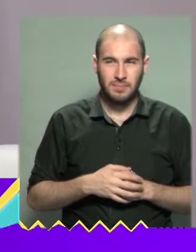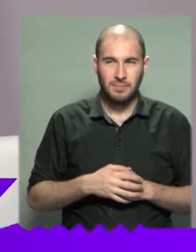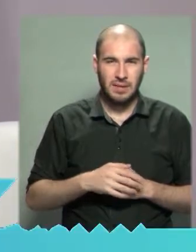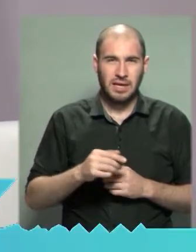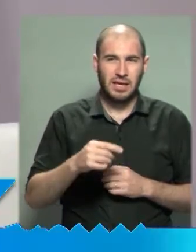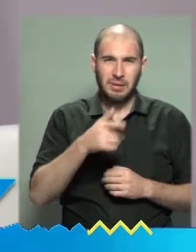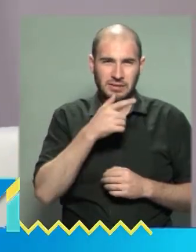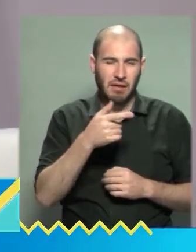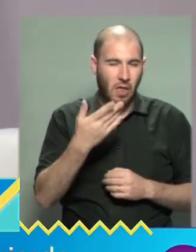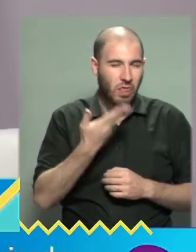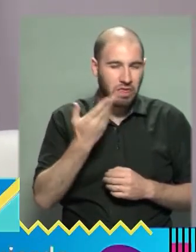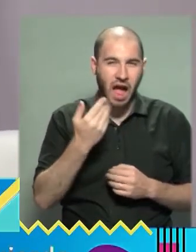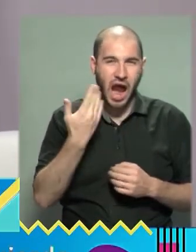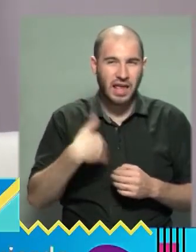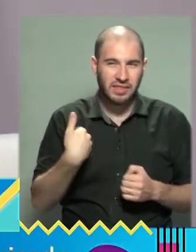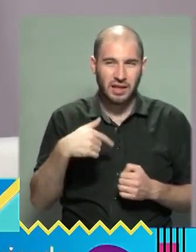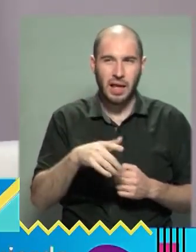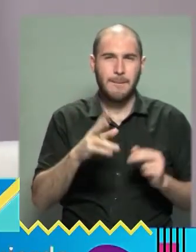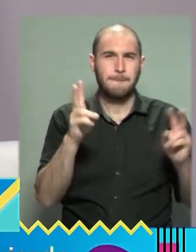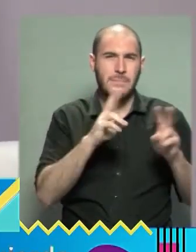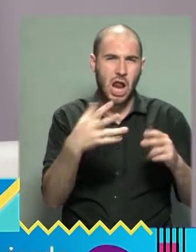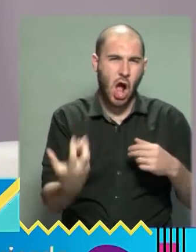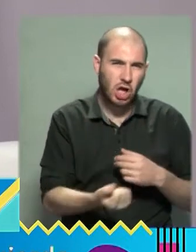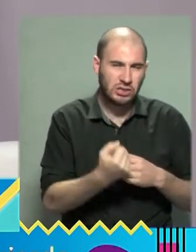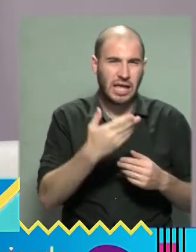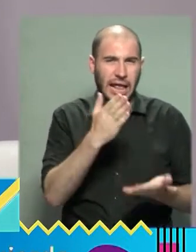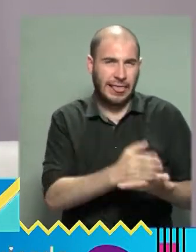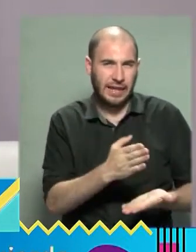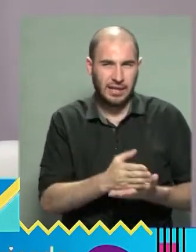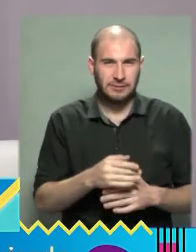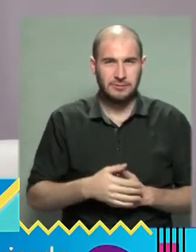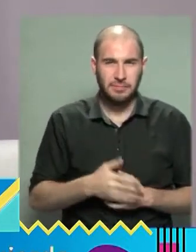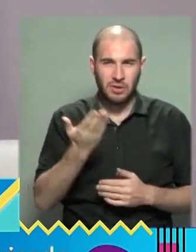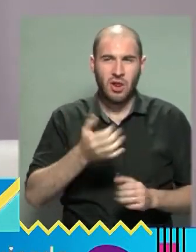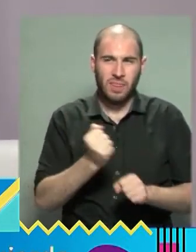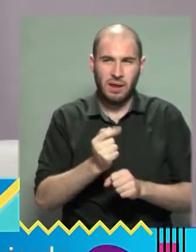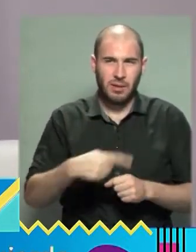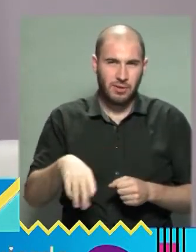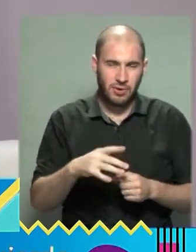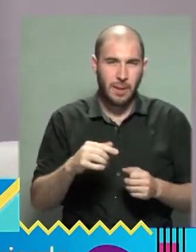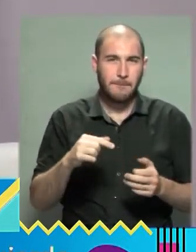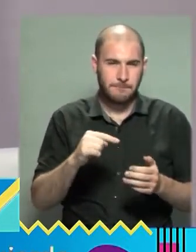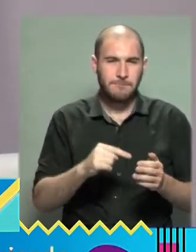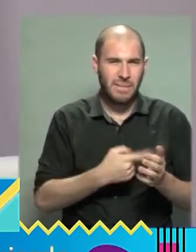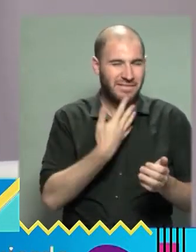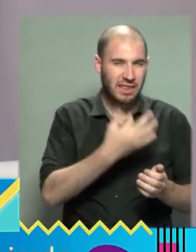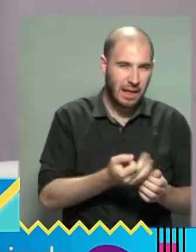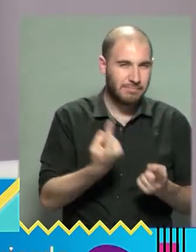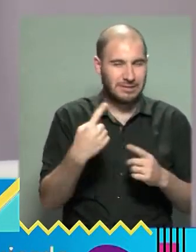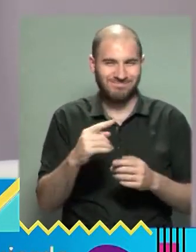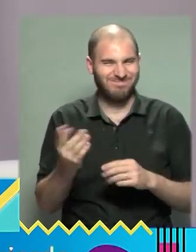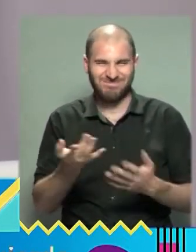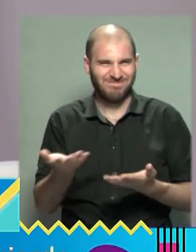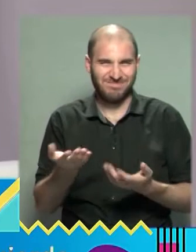ese fetichismo que hay en la Argentina, de que Perón concedió los derechos a los trabajadores, en un punto es real y en otro punto no,